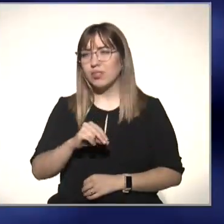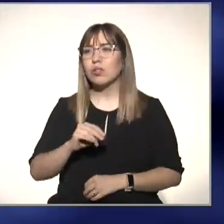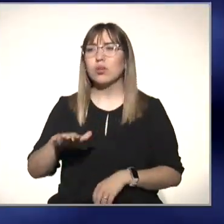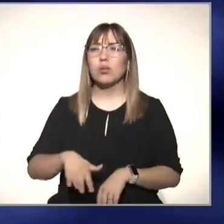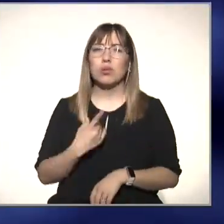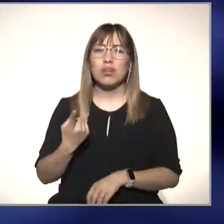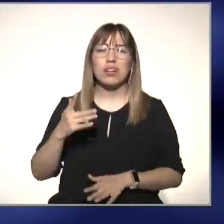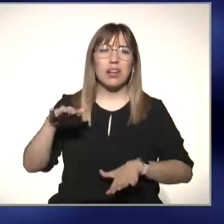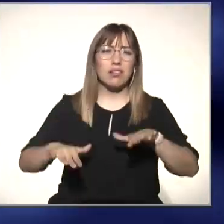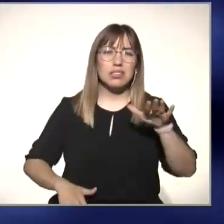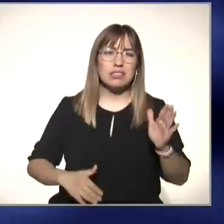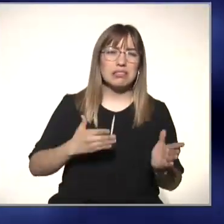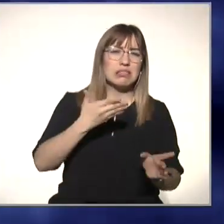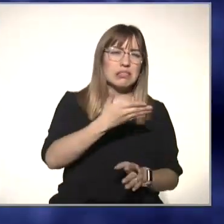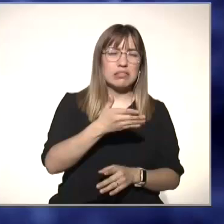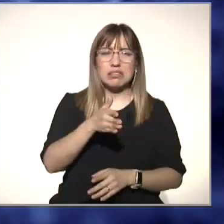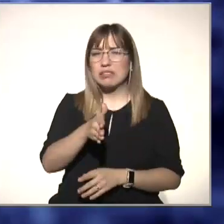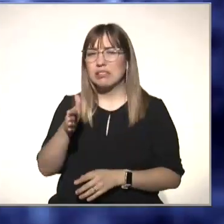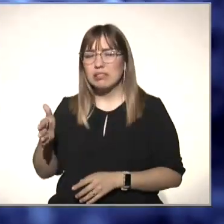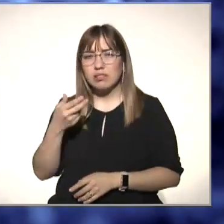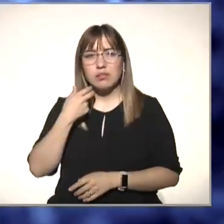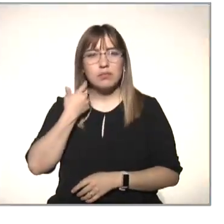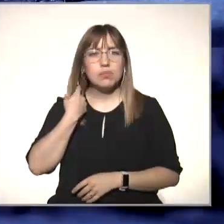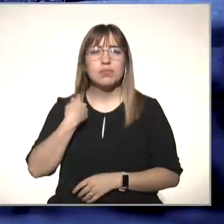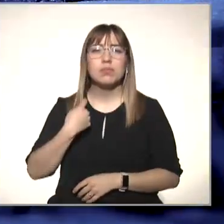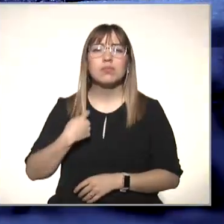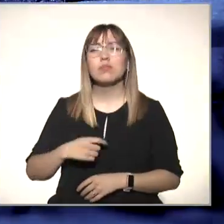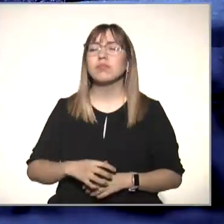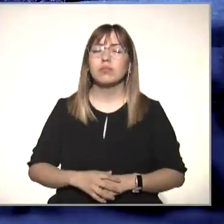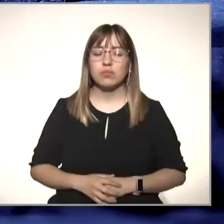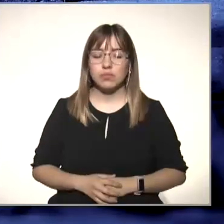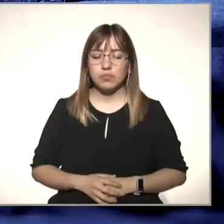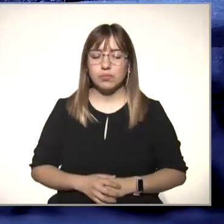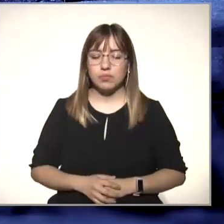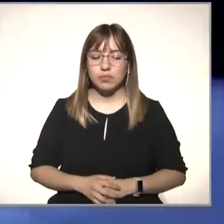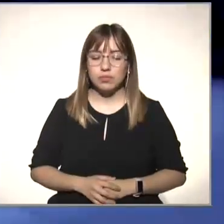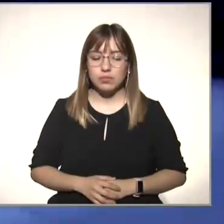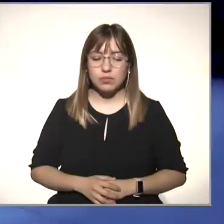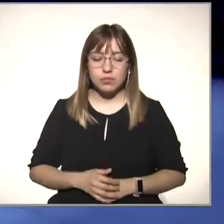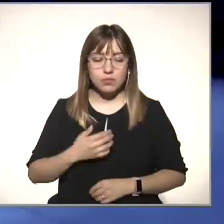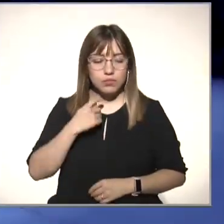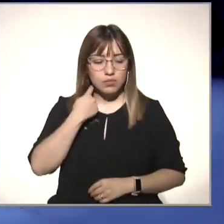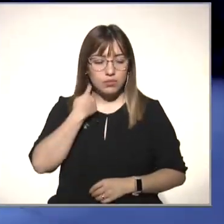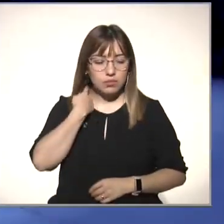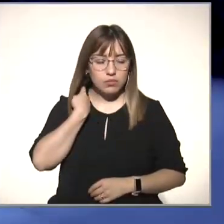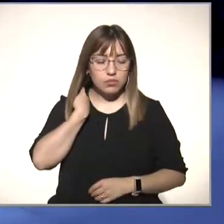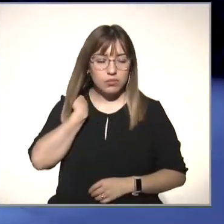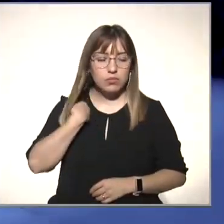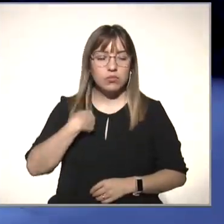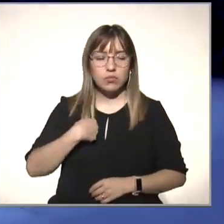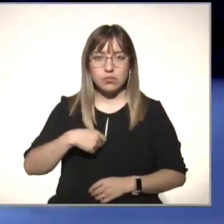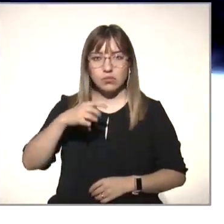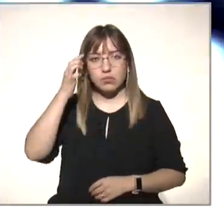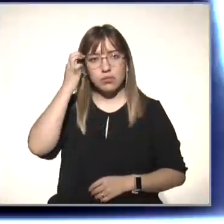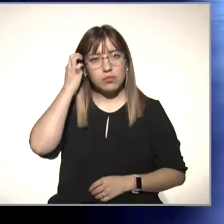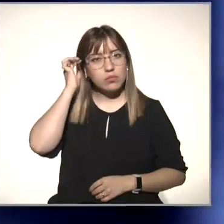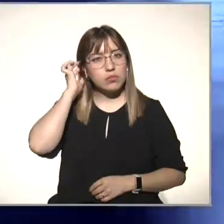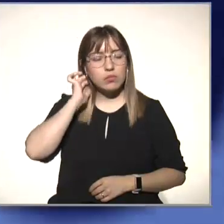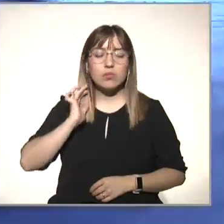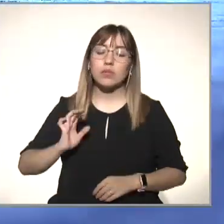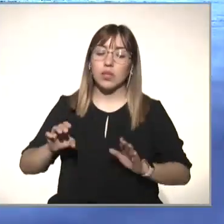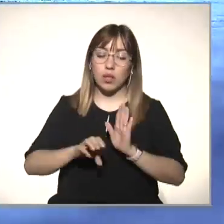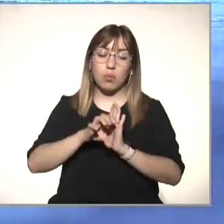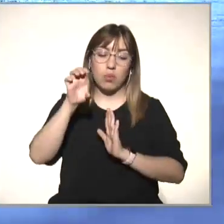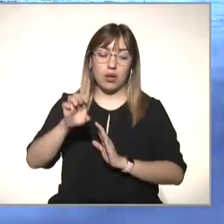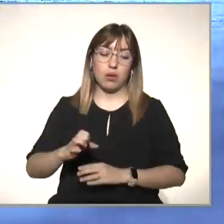en cuestión a que no se van de la mano unos con otros. Por ejemplo, soy una persona que le gusta el arte,